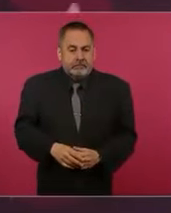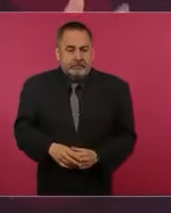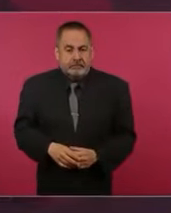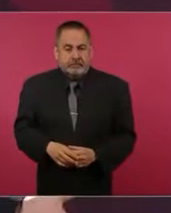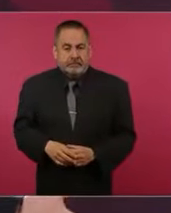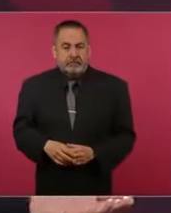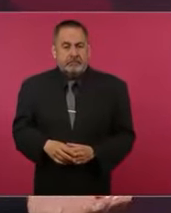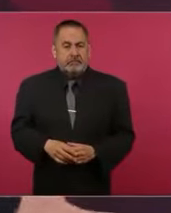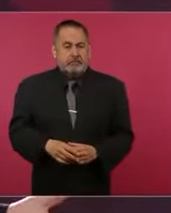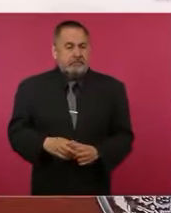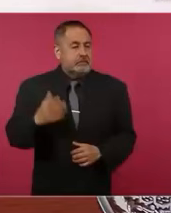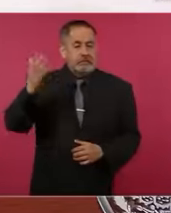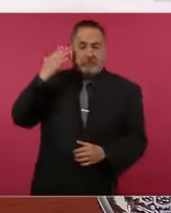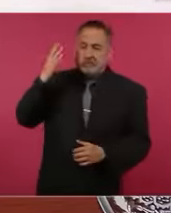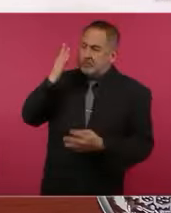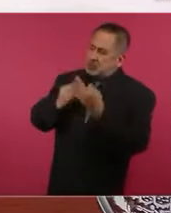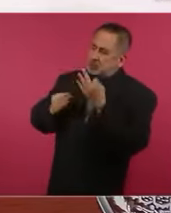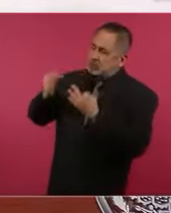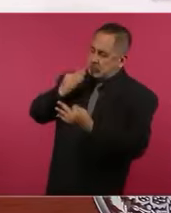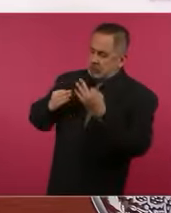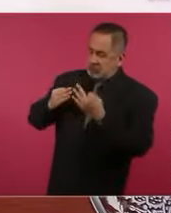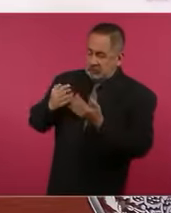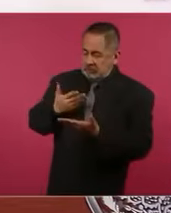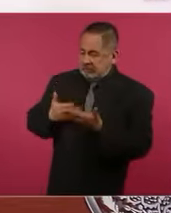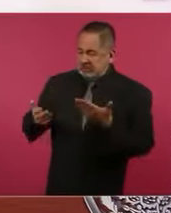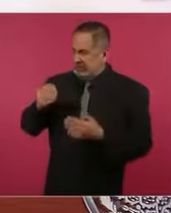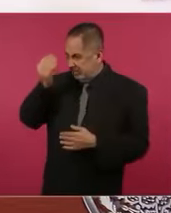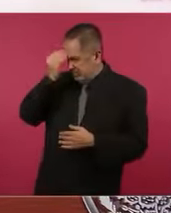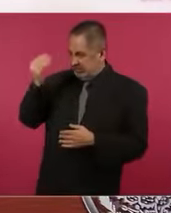antes nos apapachaban